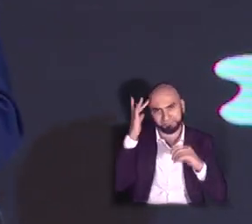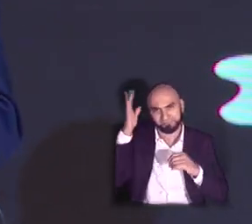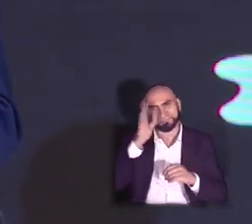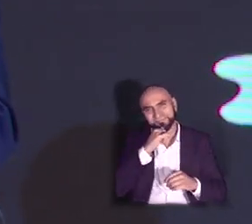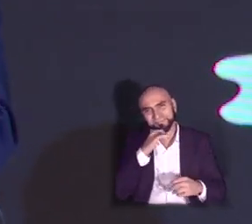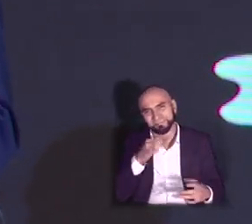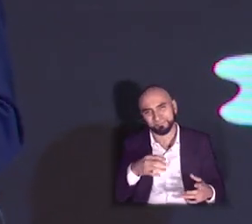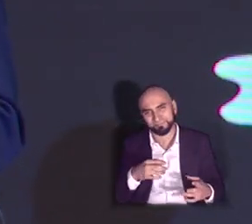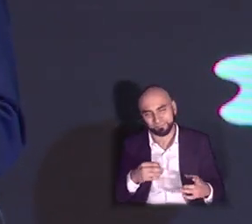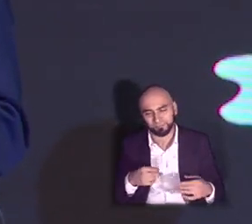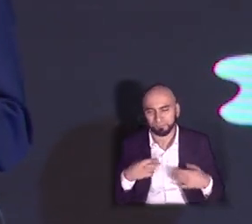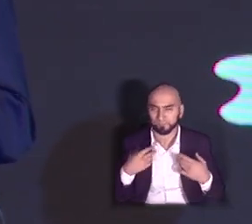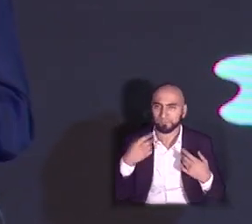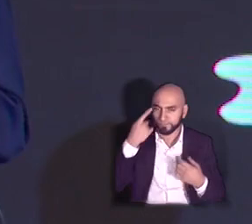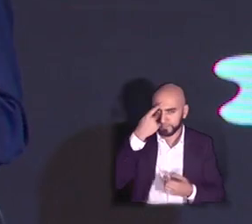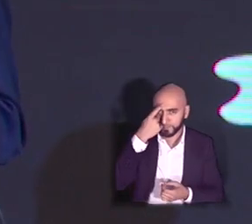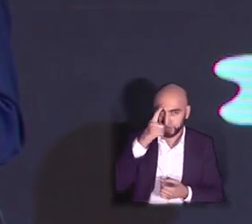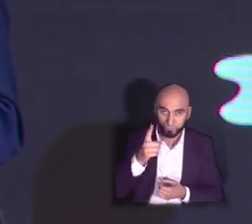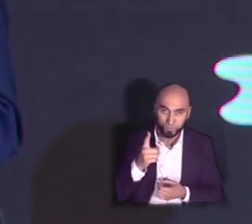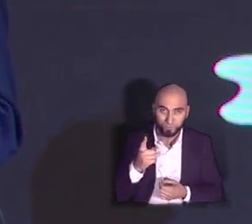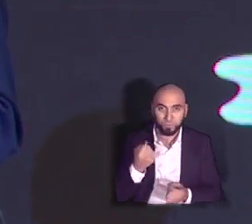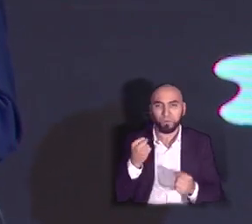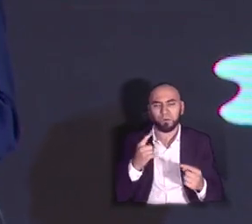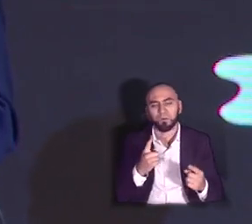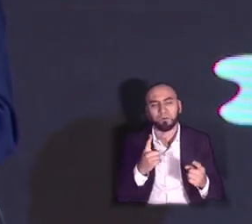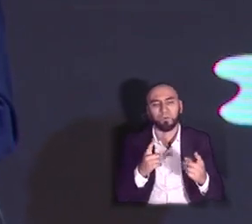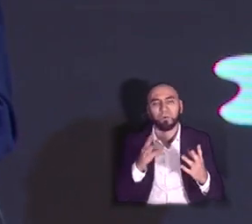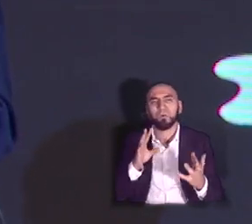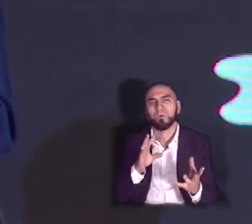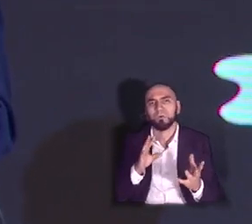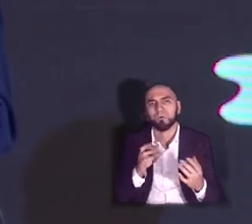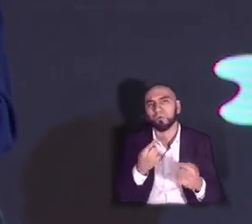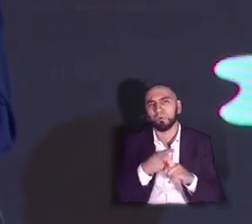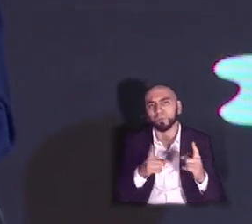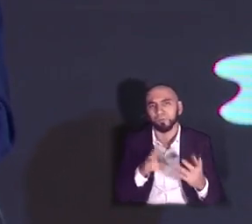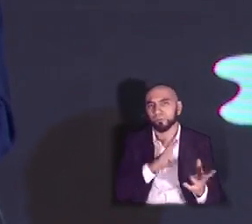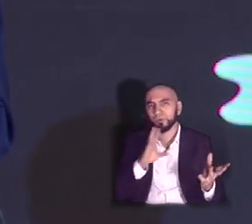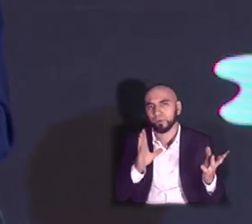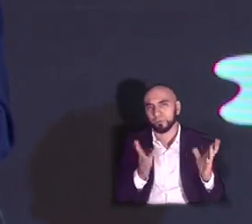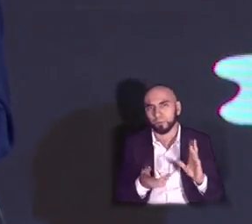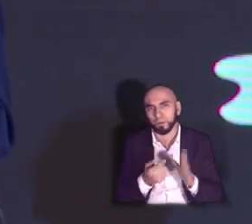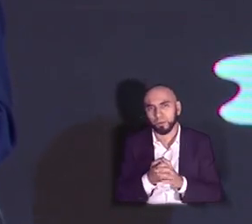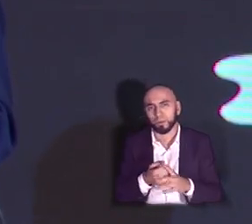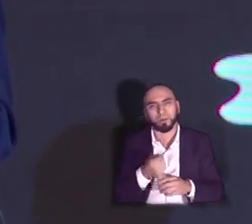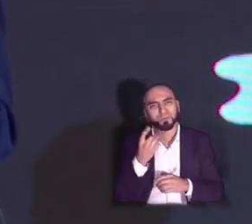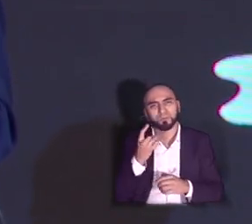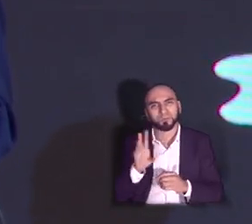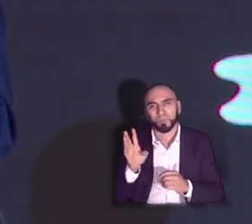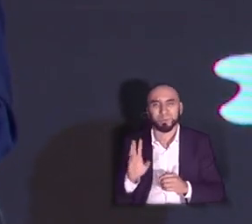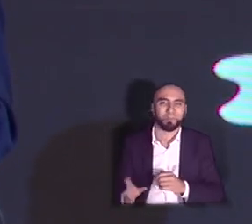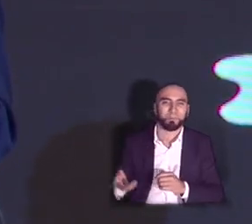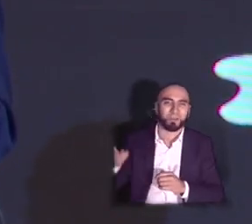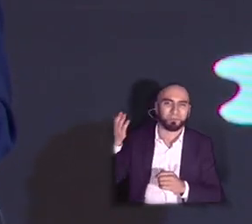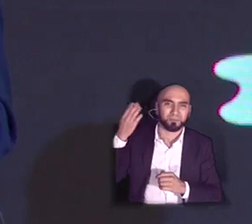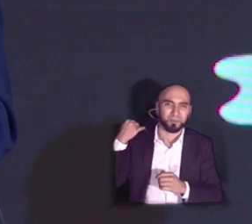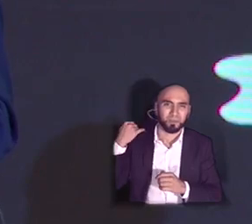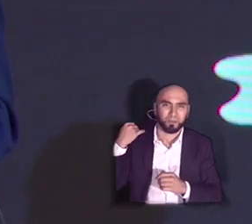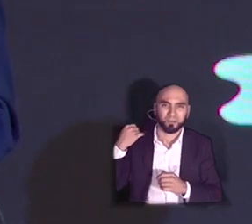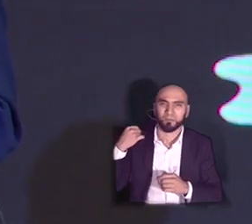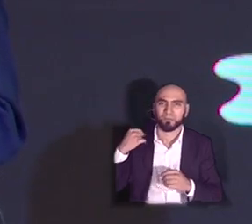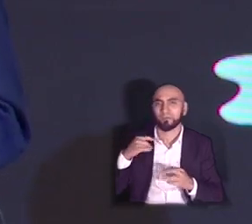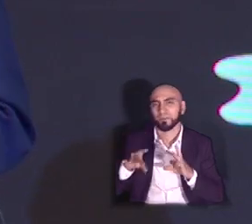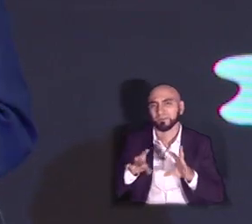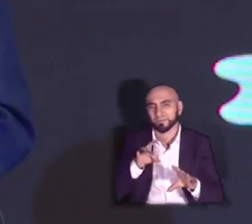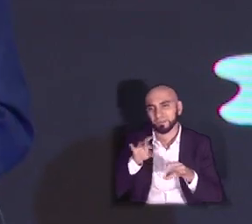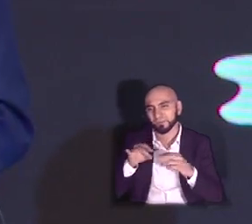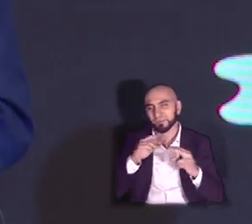maquiavélica. Pero, de una manera u otra, la tendencia continuó solamente en el pasado, solamente por la presión de la sección nacional.